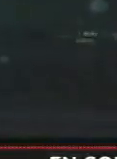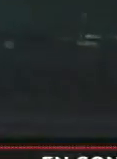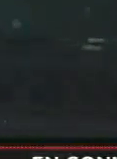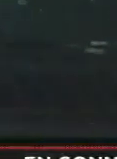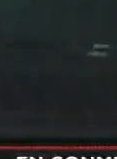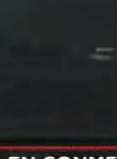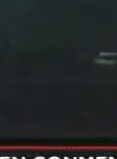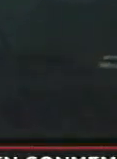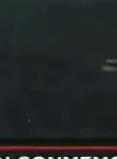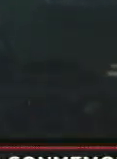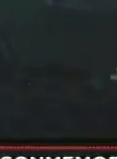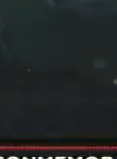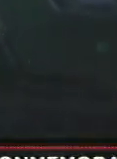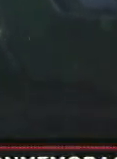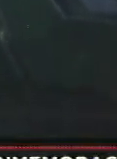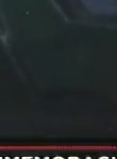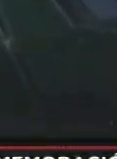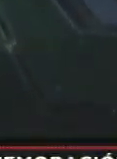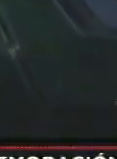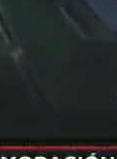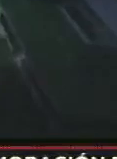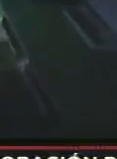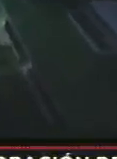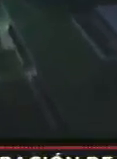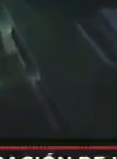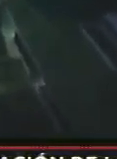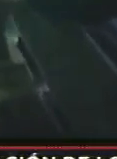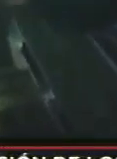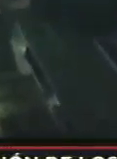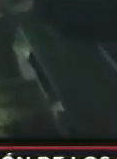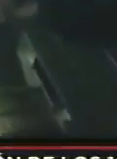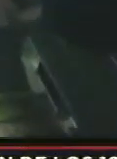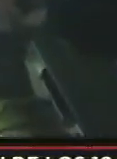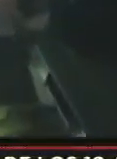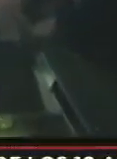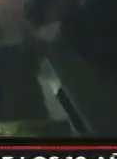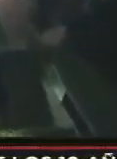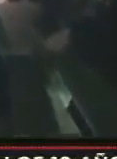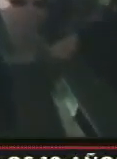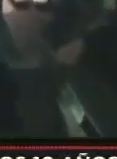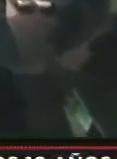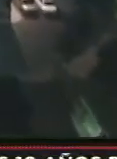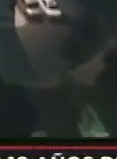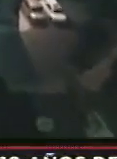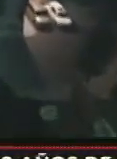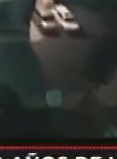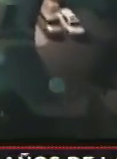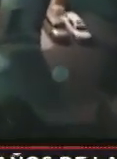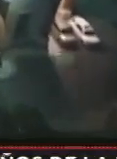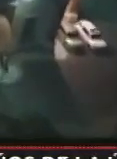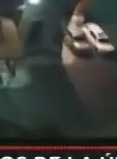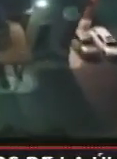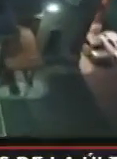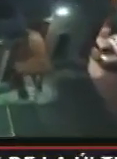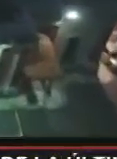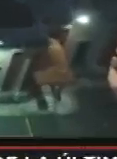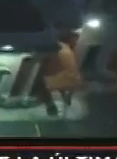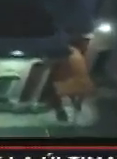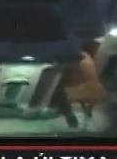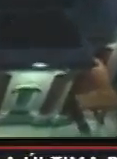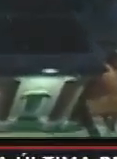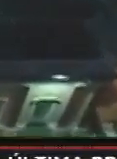Buenas noches, Venezuela. Buenas noches a todo el pueblo venezolano. El 8 de diciembre, el comandante Hugo Chávez dio su proclama histórica de amor